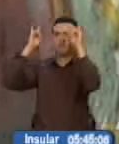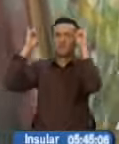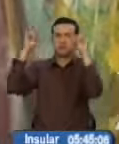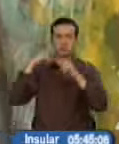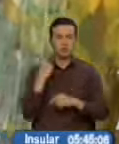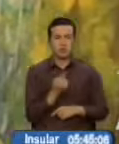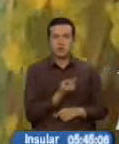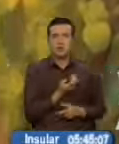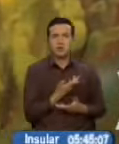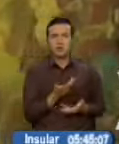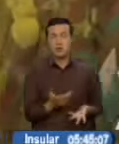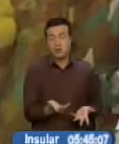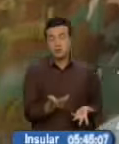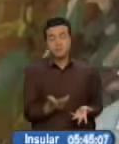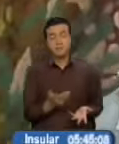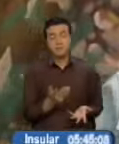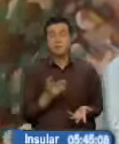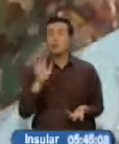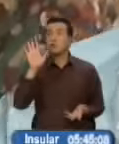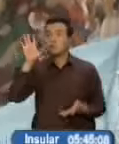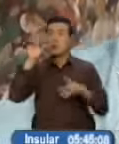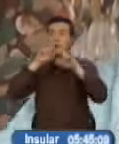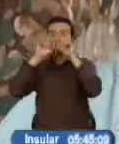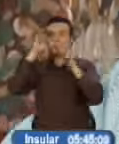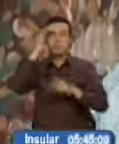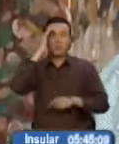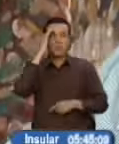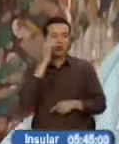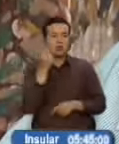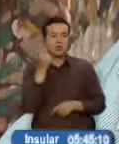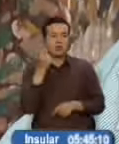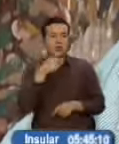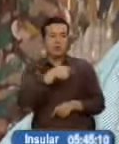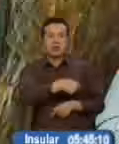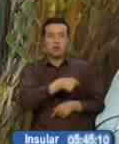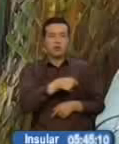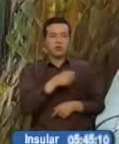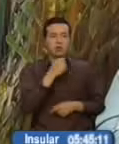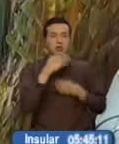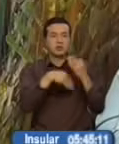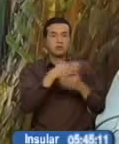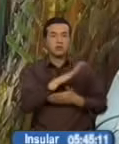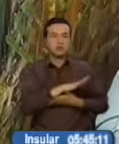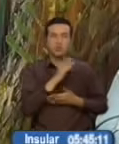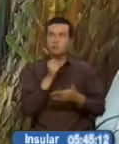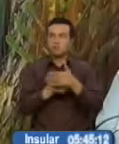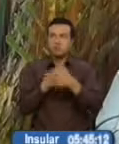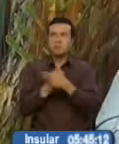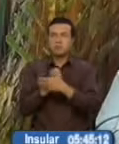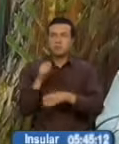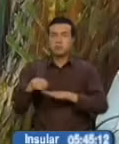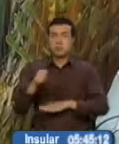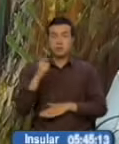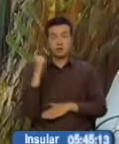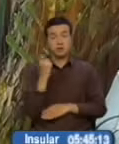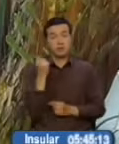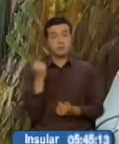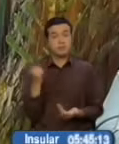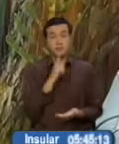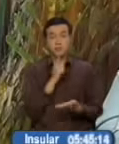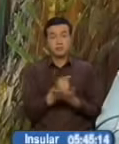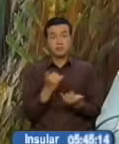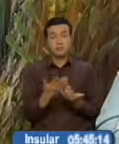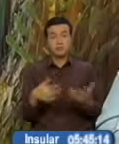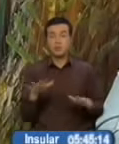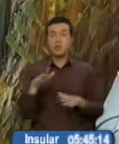preocupación de la petrolera es que los afectados obtengan recursos para continuar con su lucha legal. Si tuviéramos el dinero realmente, en este